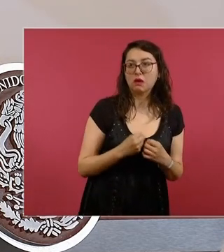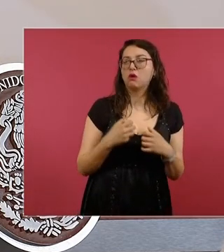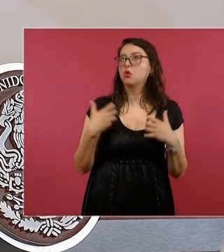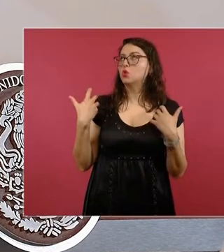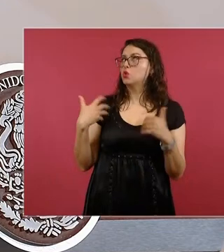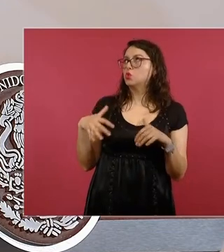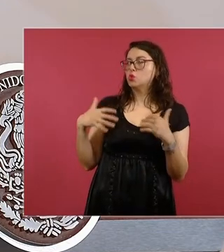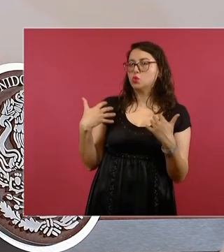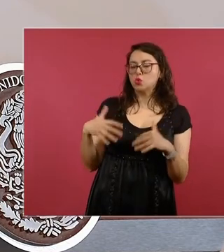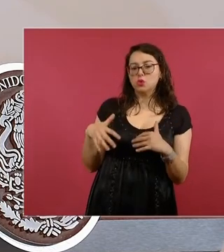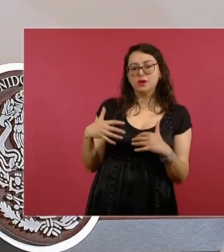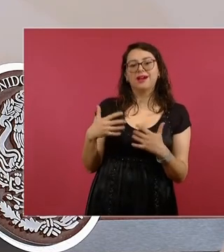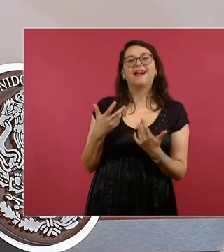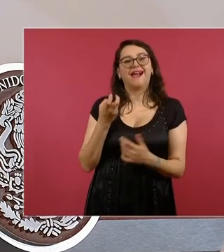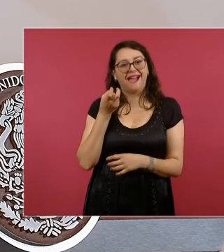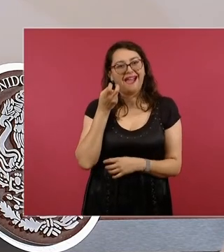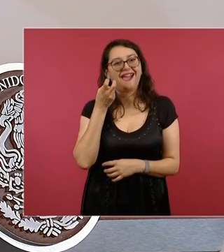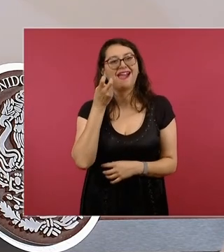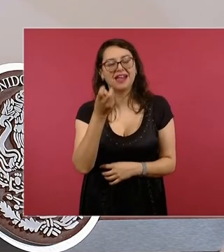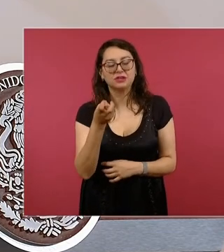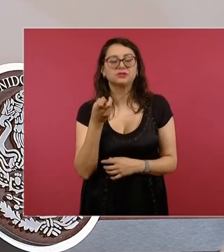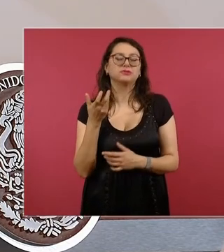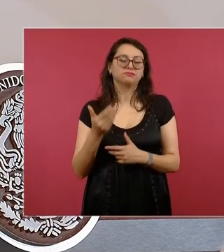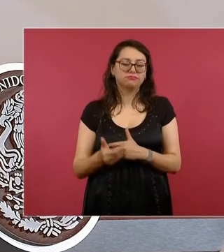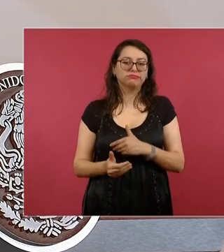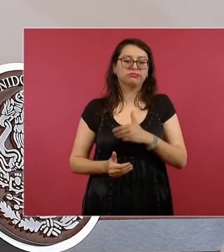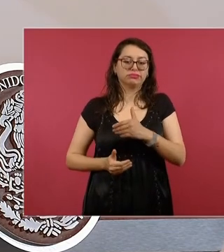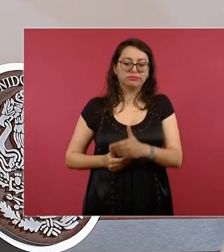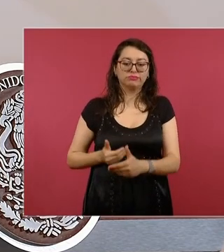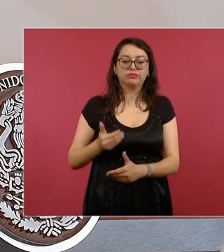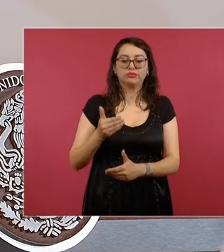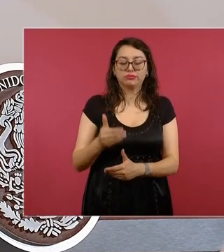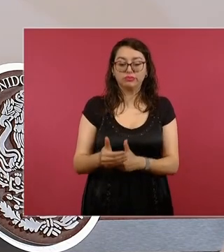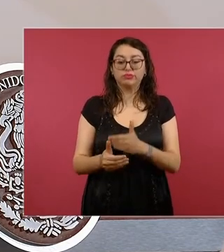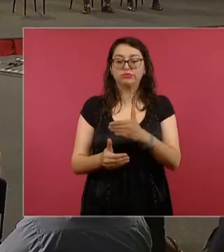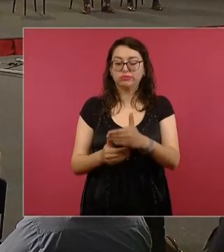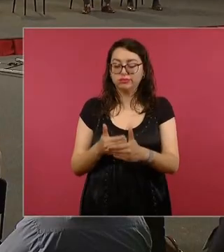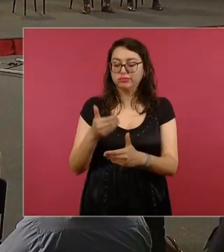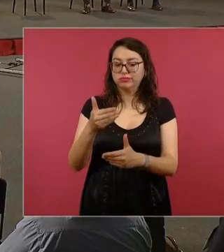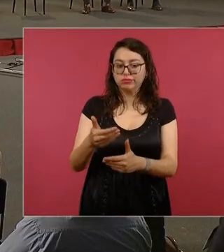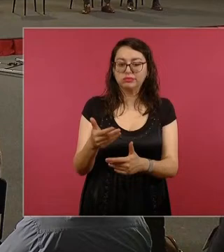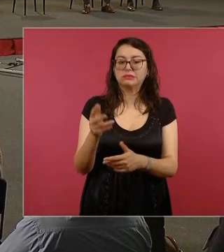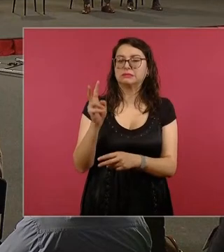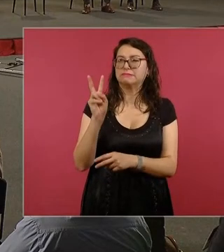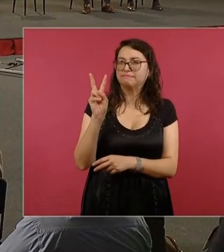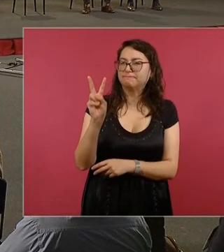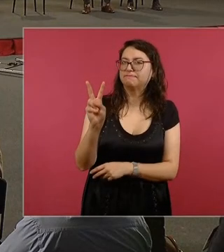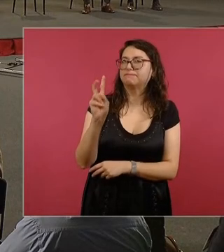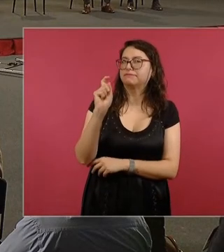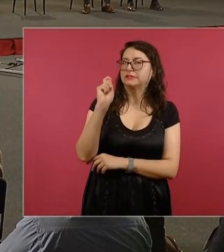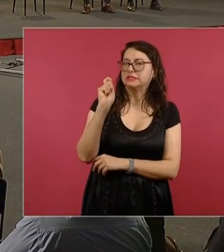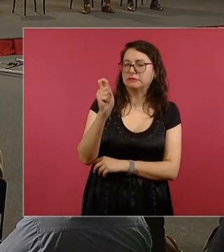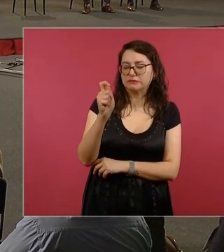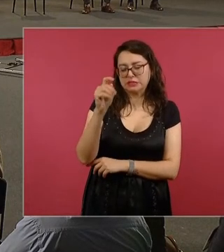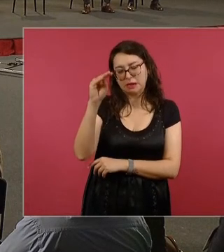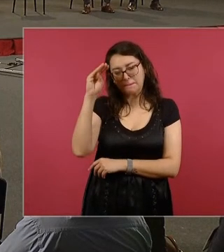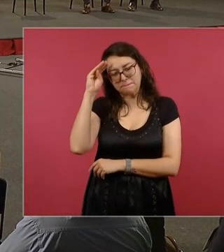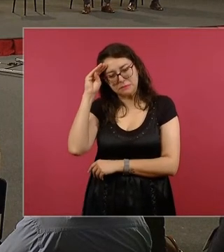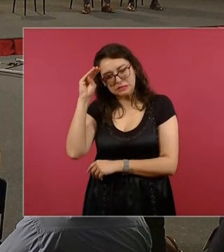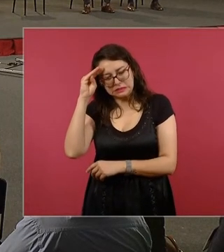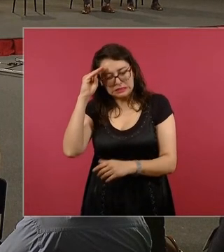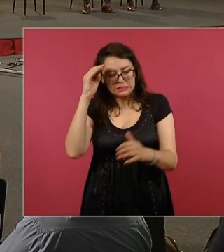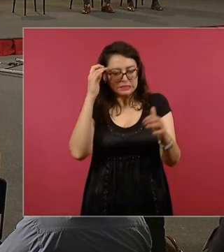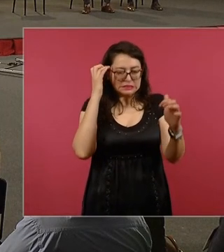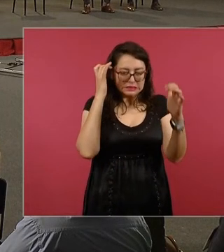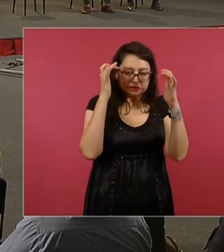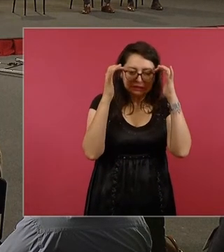progreso científico en el conocimiento de los fenómenos celestes, alimentado por la observación y reflexión sobre los cielos, permitió